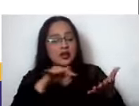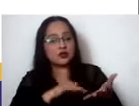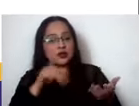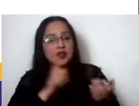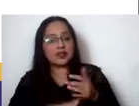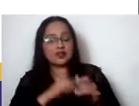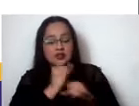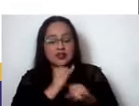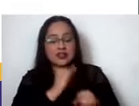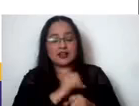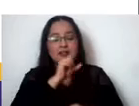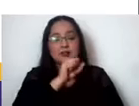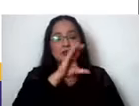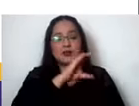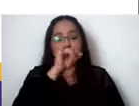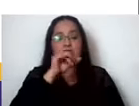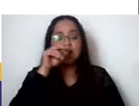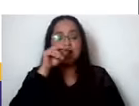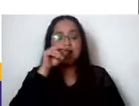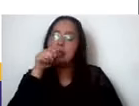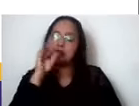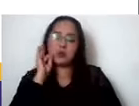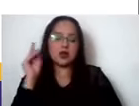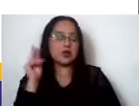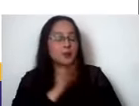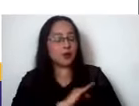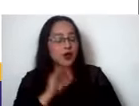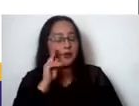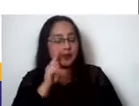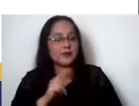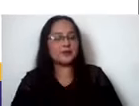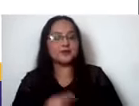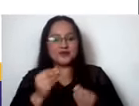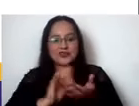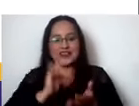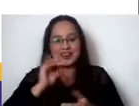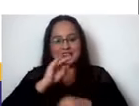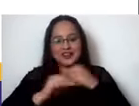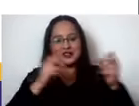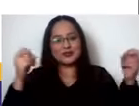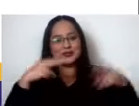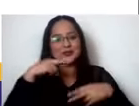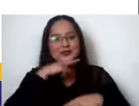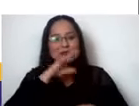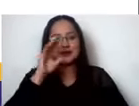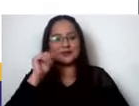en la página de la Suprema Corte de Justicia de la Nación. Muchas gracias por todo y hasta luego.